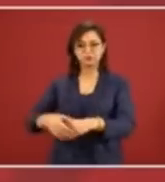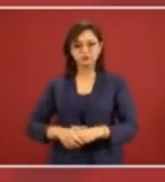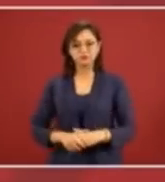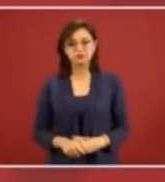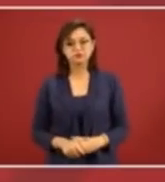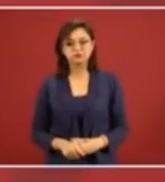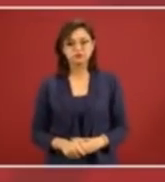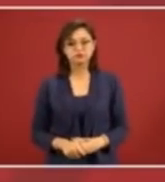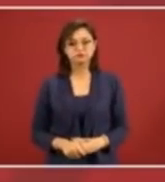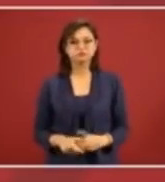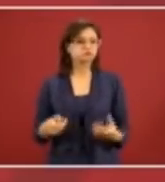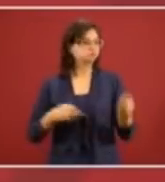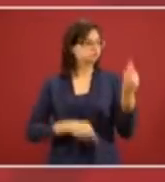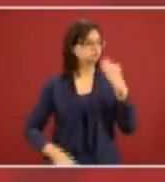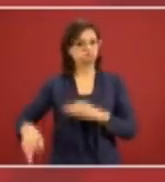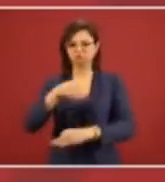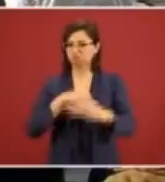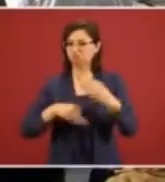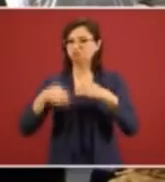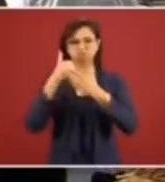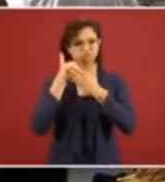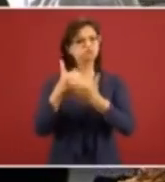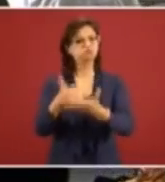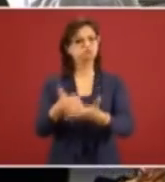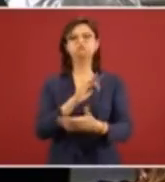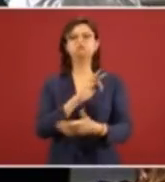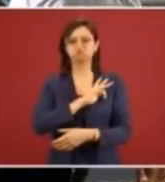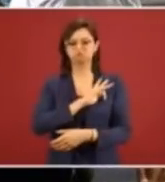que todo el que pueda ayudar lo haga.